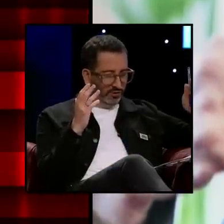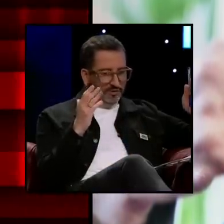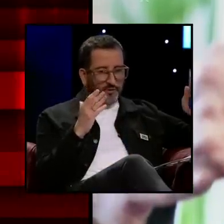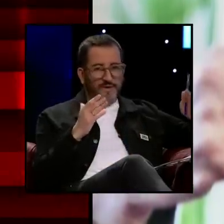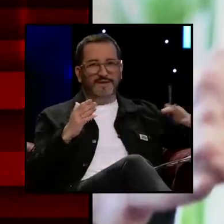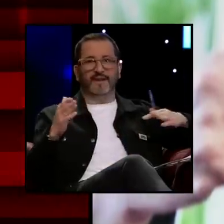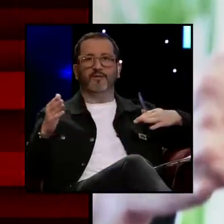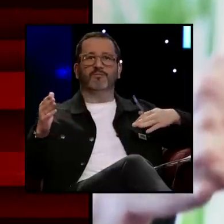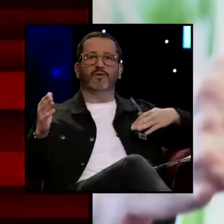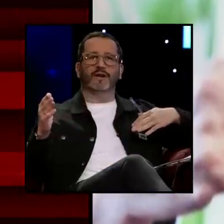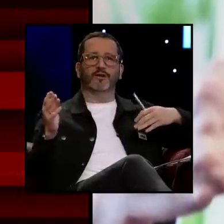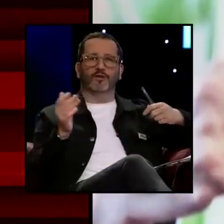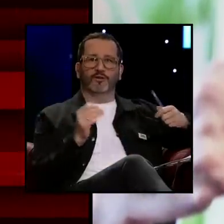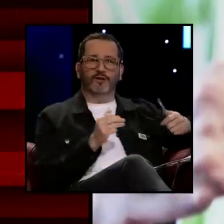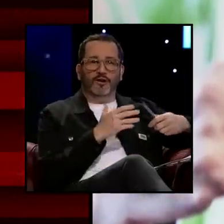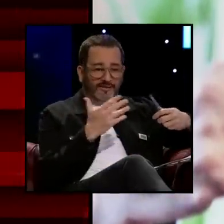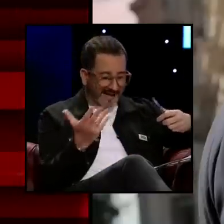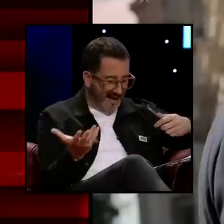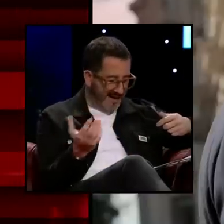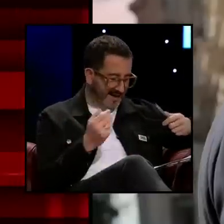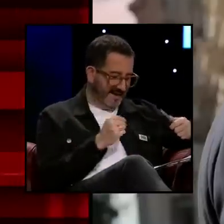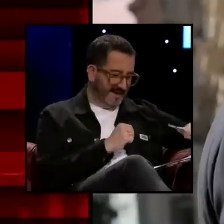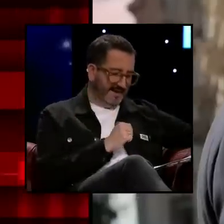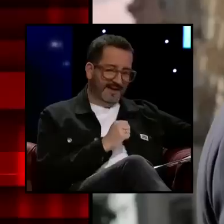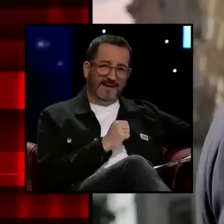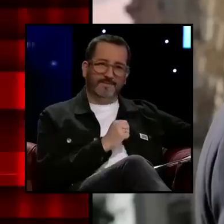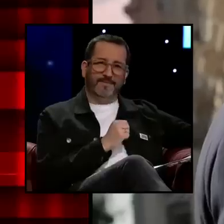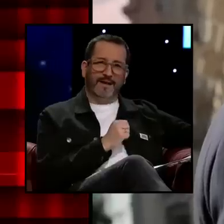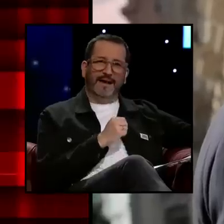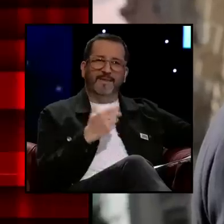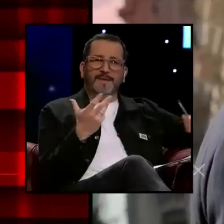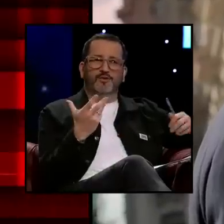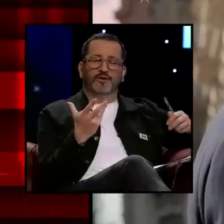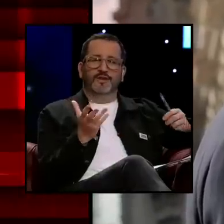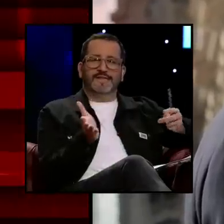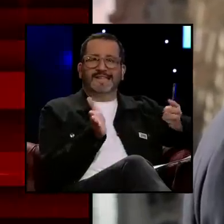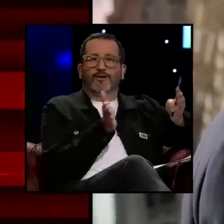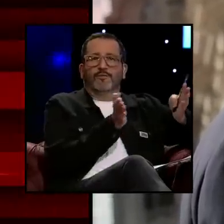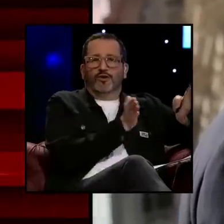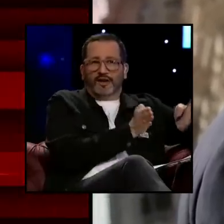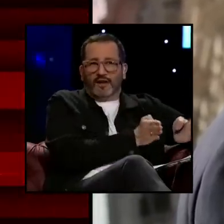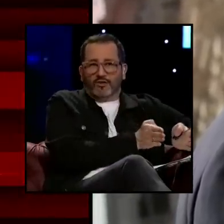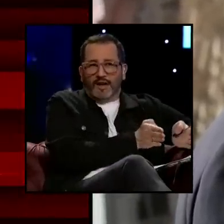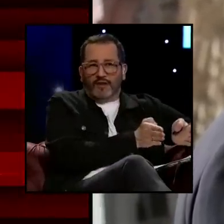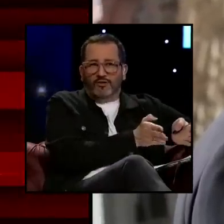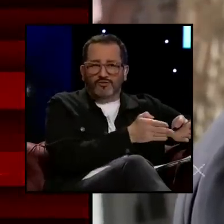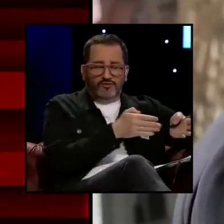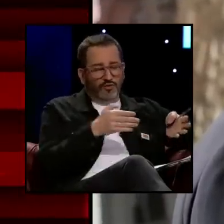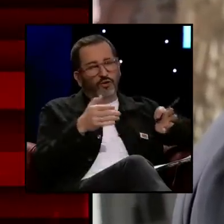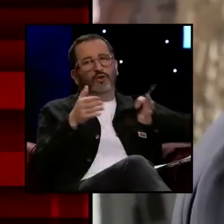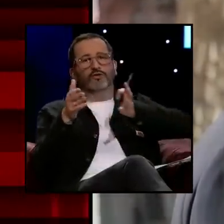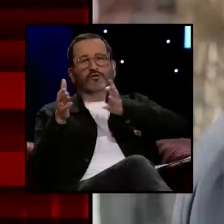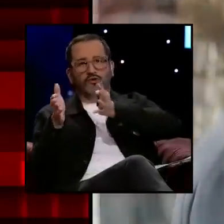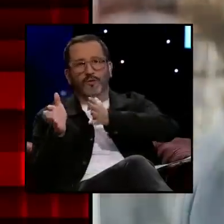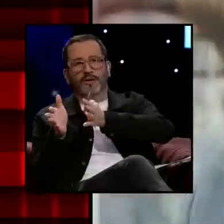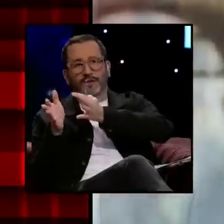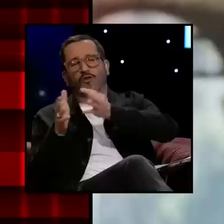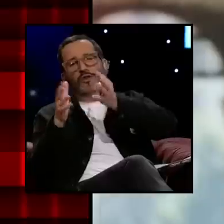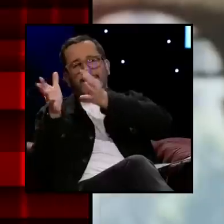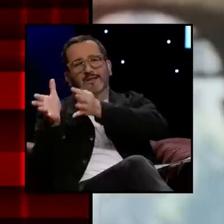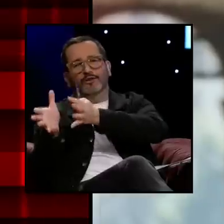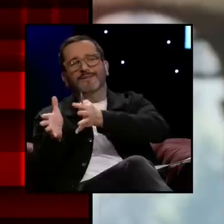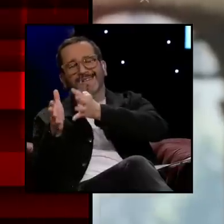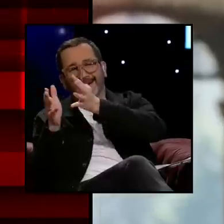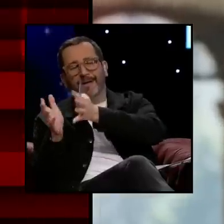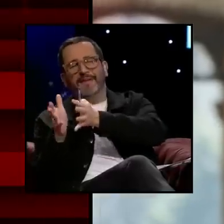un continuista de un modelo neoliberal. ¿Qué pasó? ¿Se acomodó Ricardo Lagos